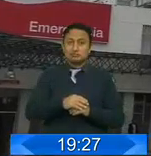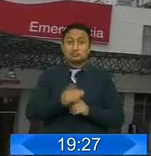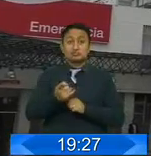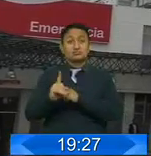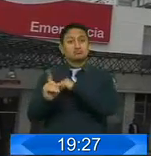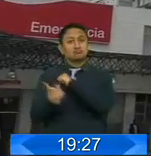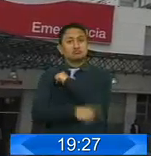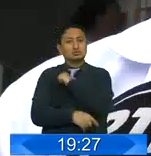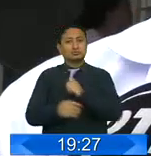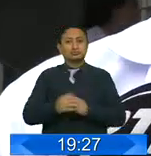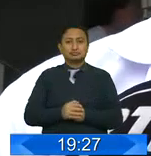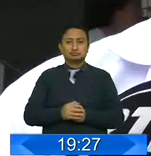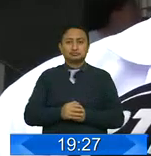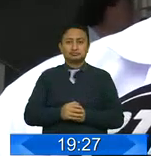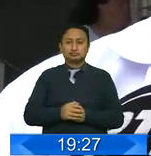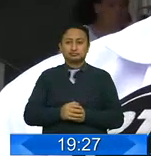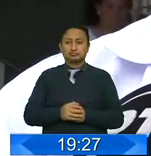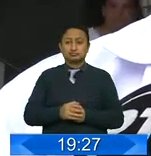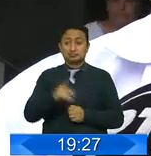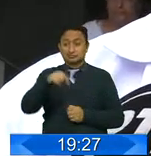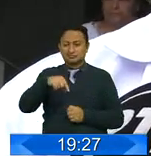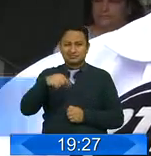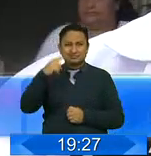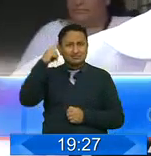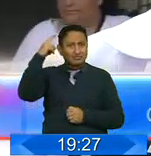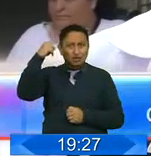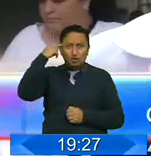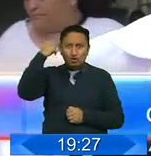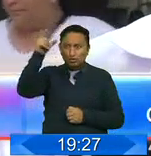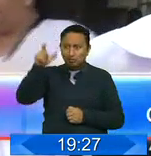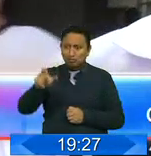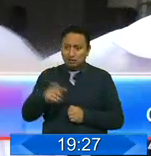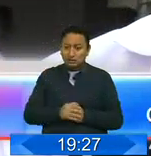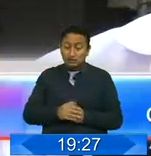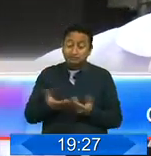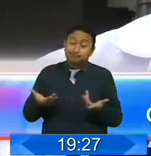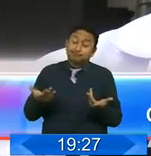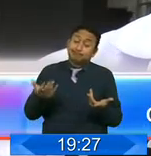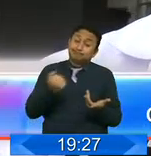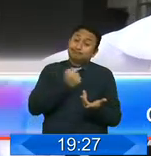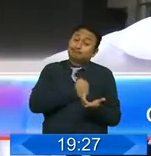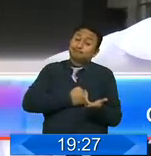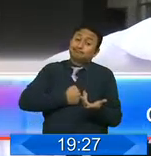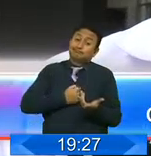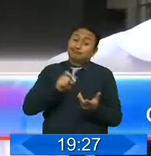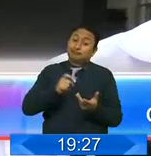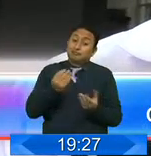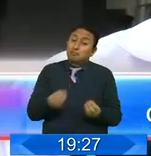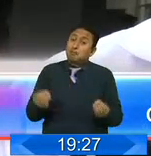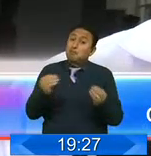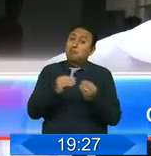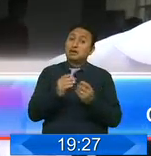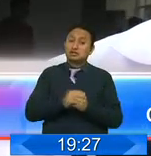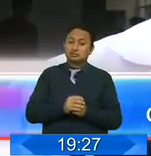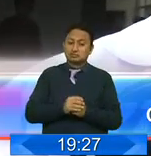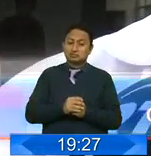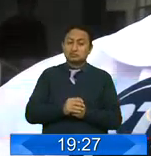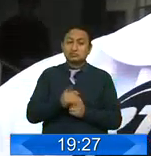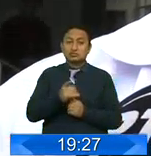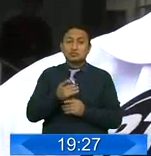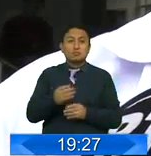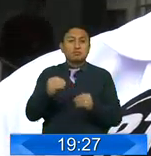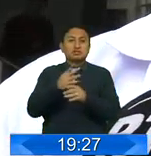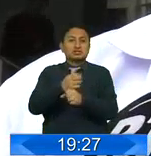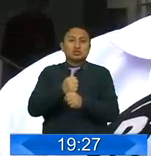correctivos. Realmente es un hecho casi demencial que habría que lastimosamente reforzar, imaginárselo, pensarlo y luego reforzar